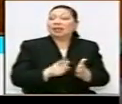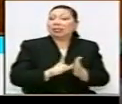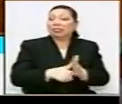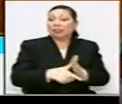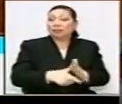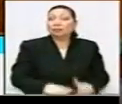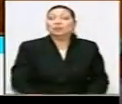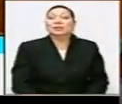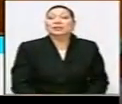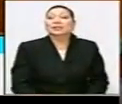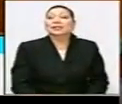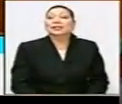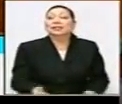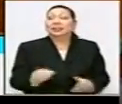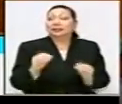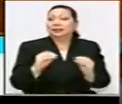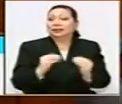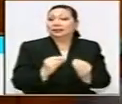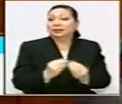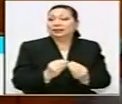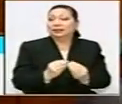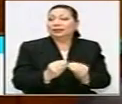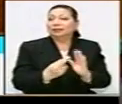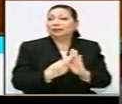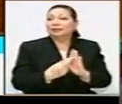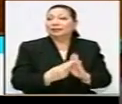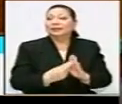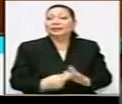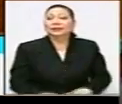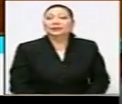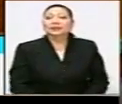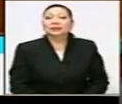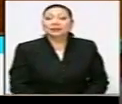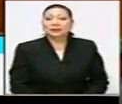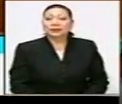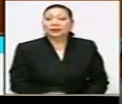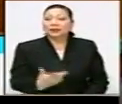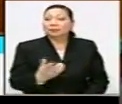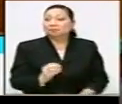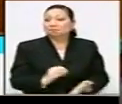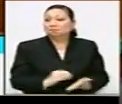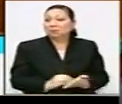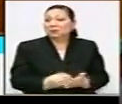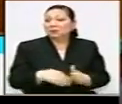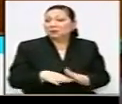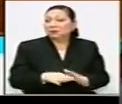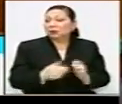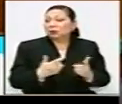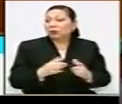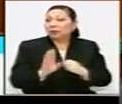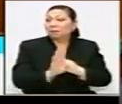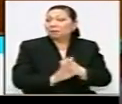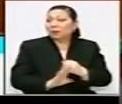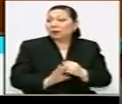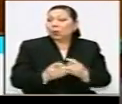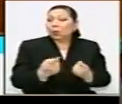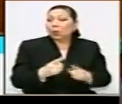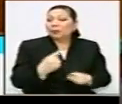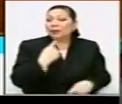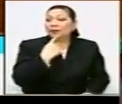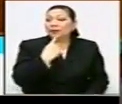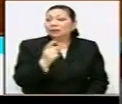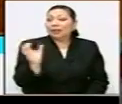de concluidas las sesiones de representación. Pero es más, incurre una suerte de protección civil cuando